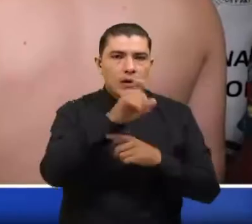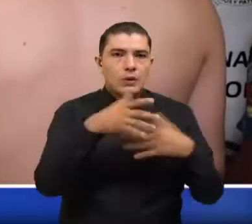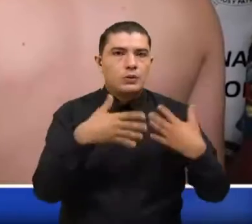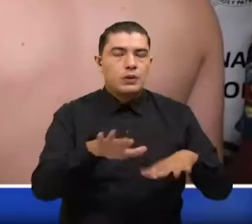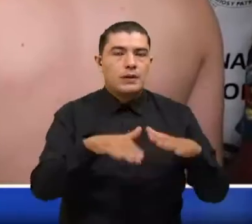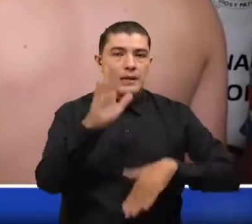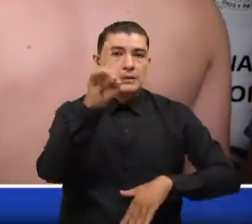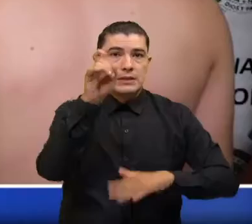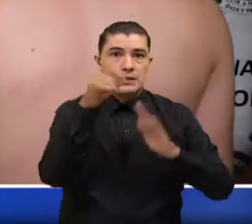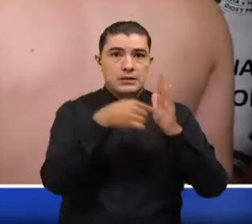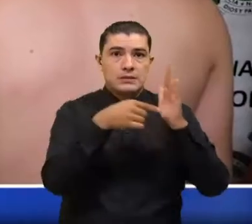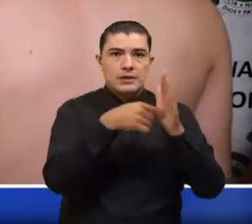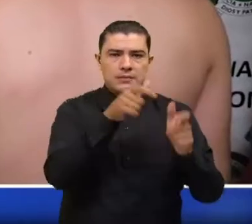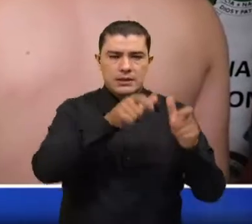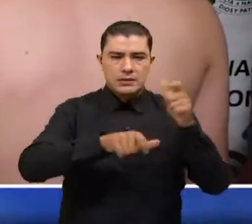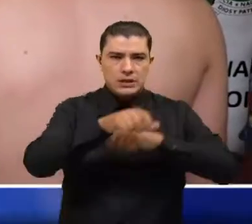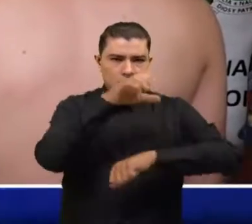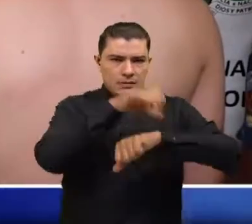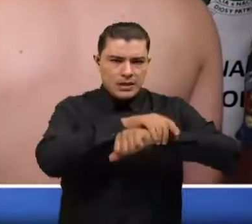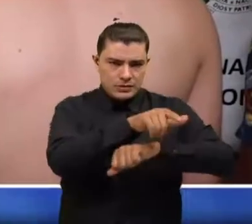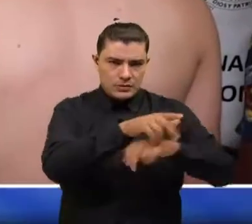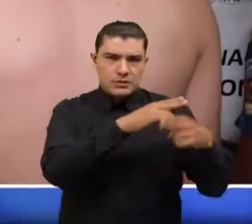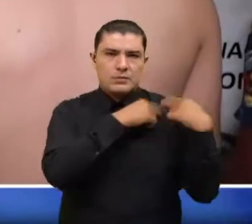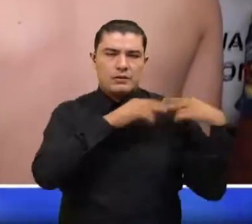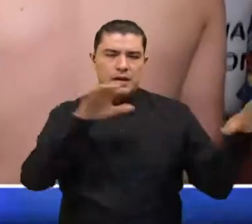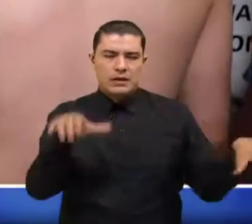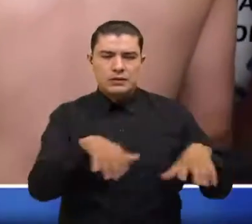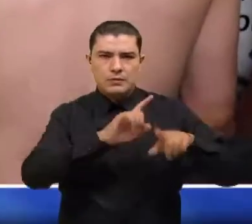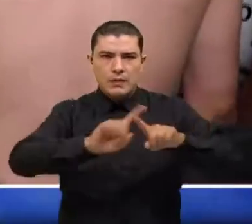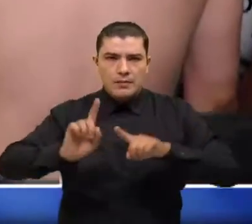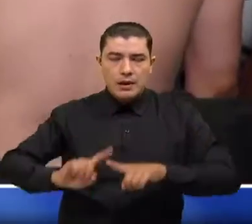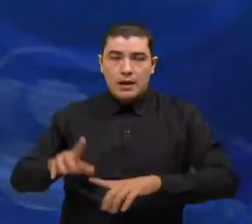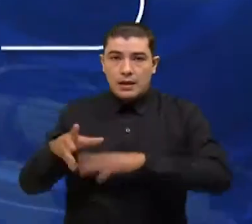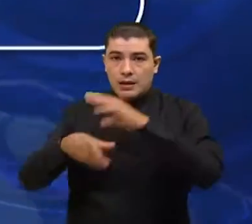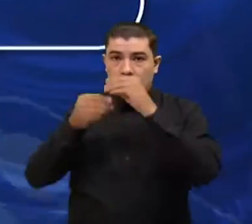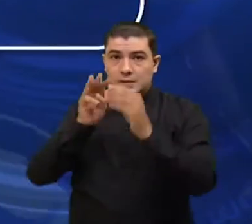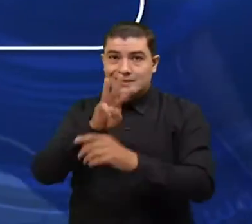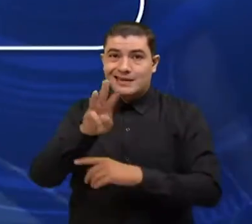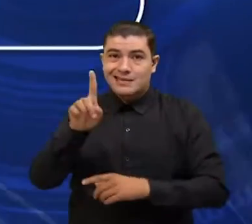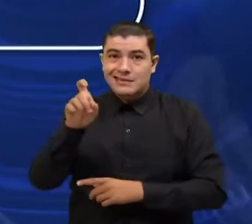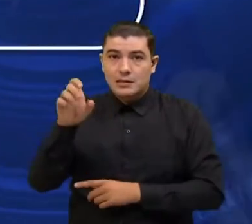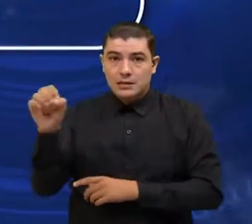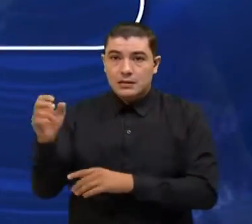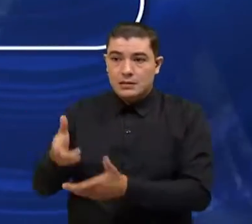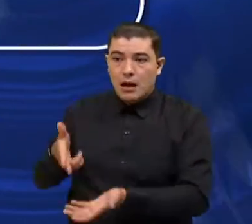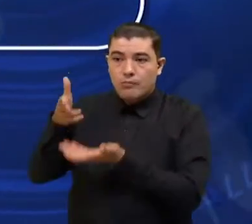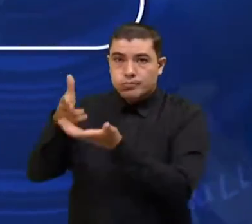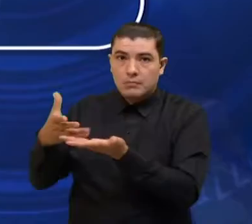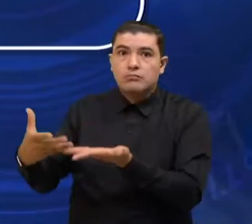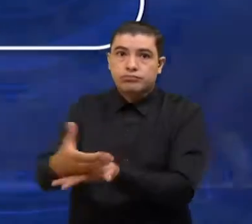6.000 personas por diferentes delitos y ha incautado más de 360 armas de fuego.